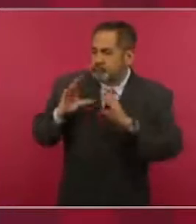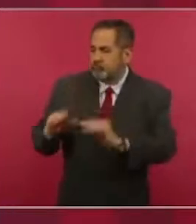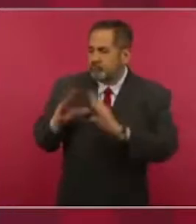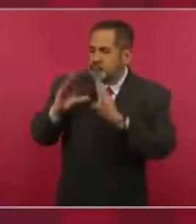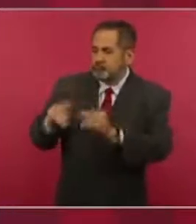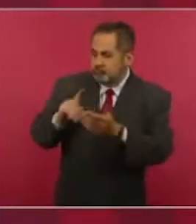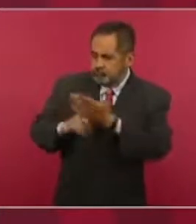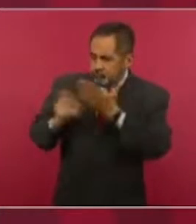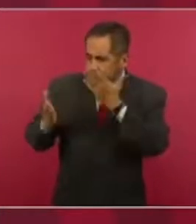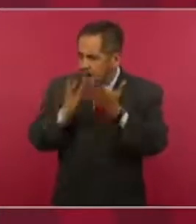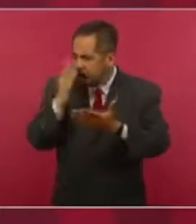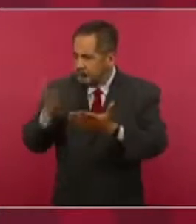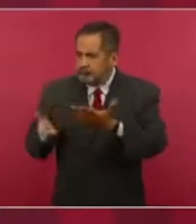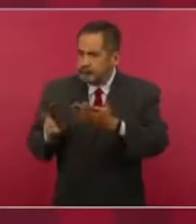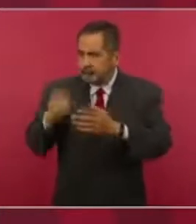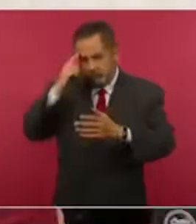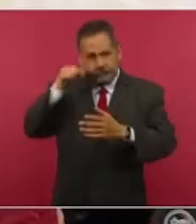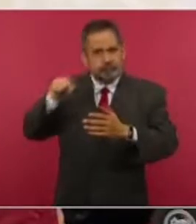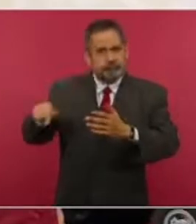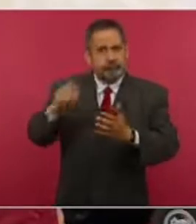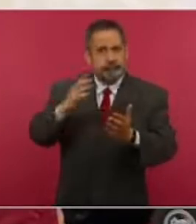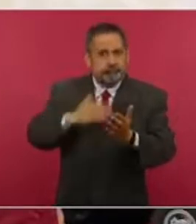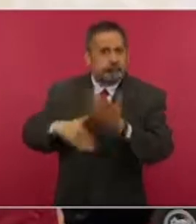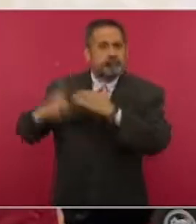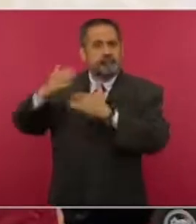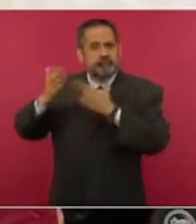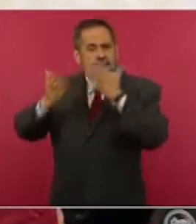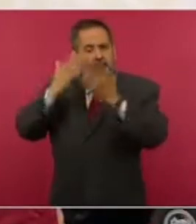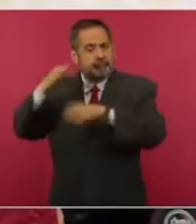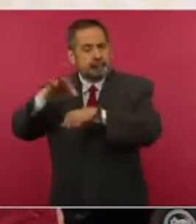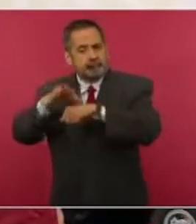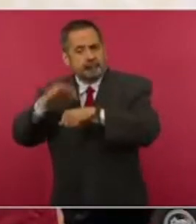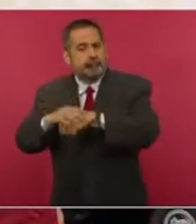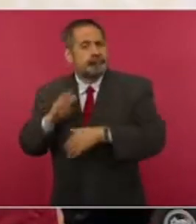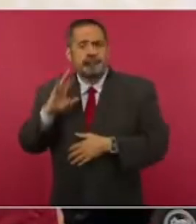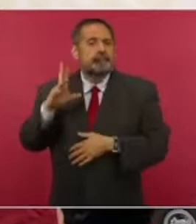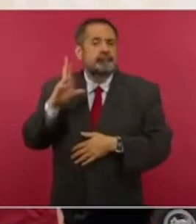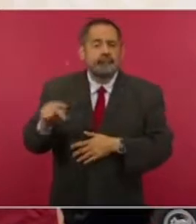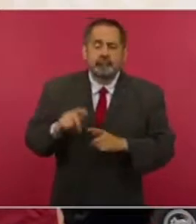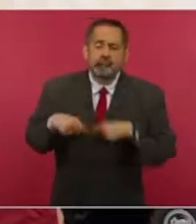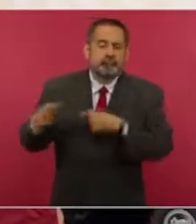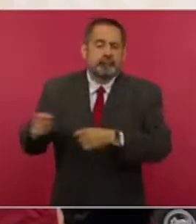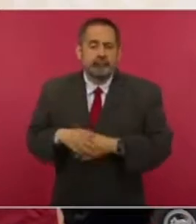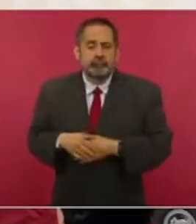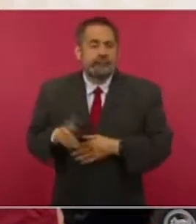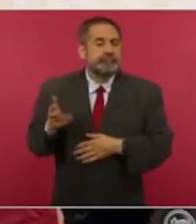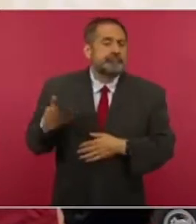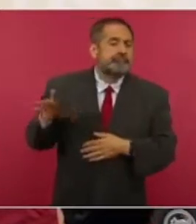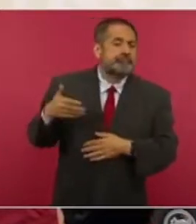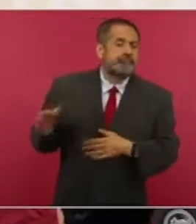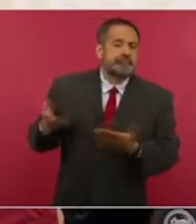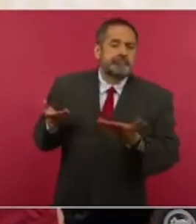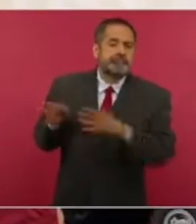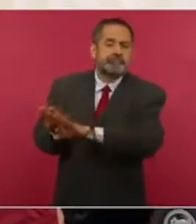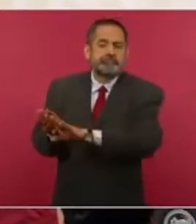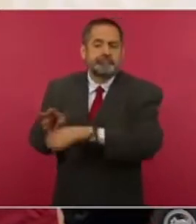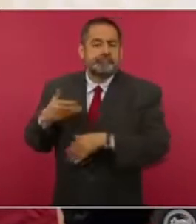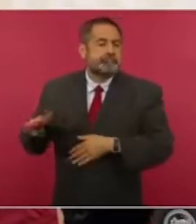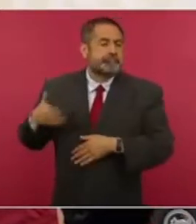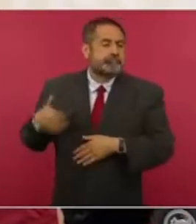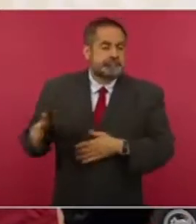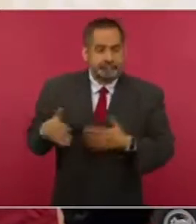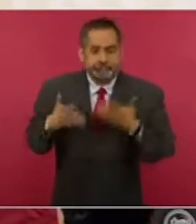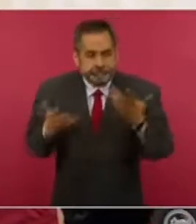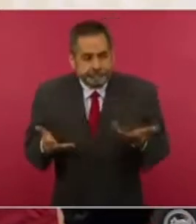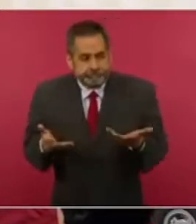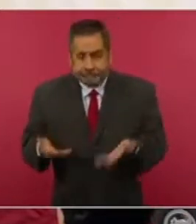de dar oportunidades a los que querían estudiar medicina y los rechazaban. Y ahora el país